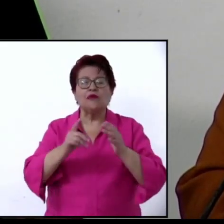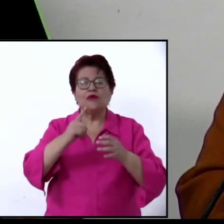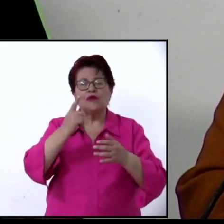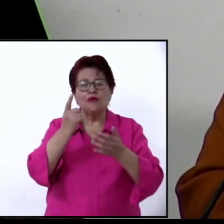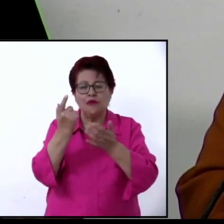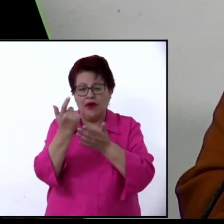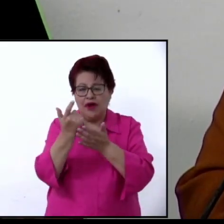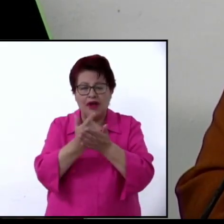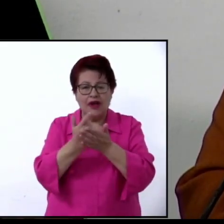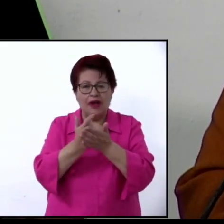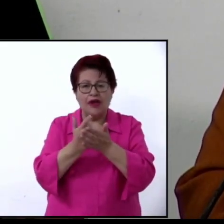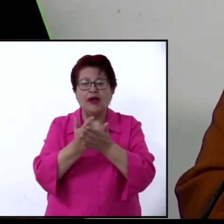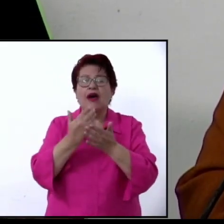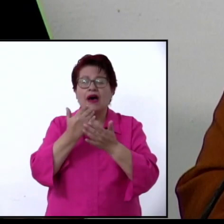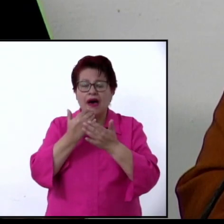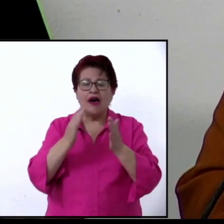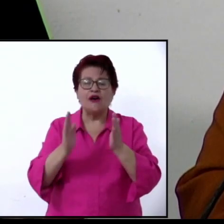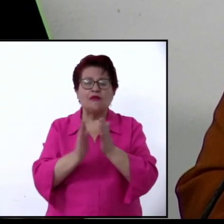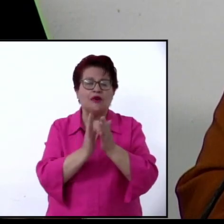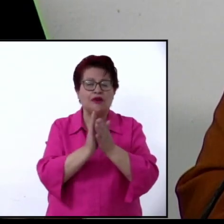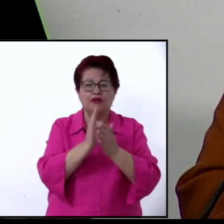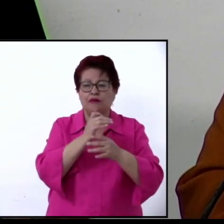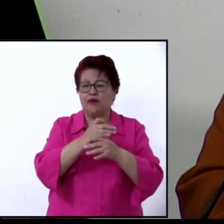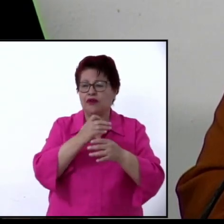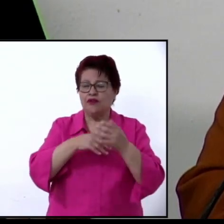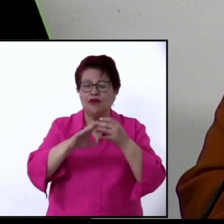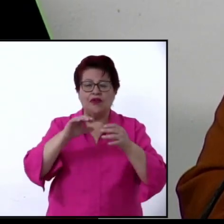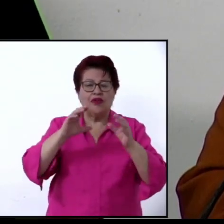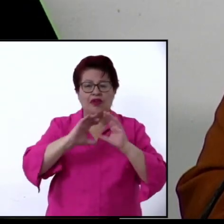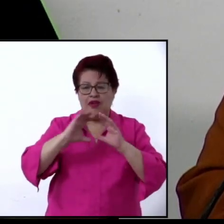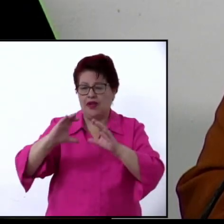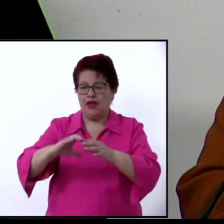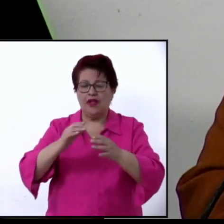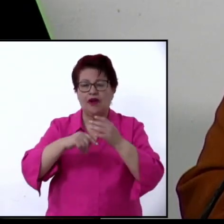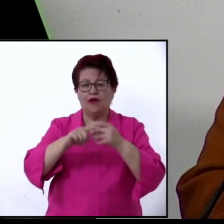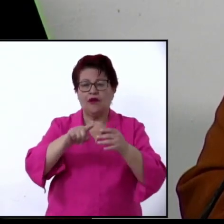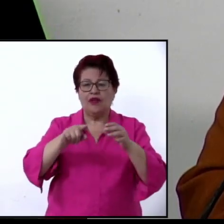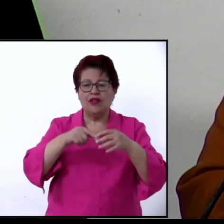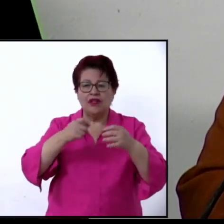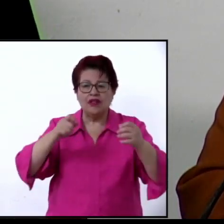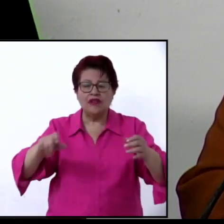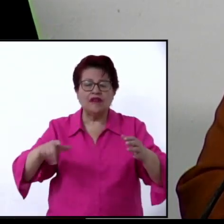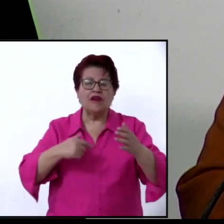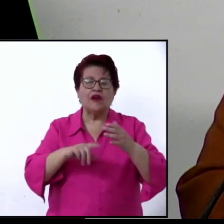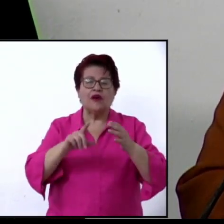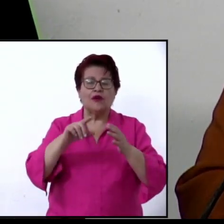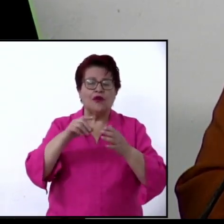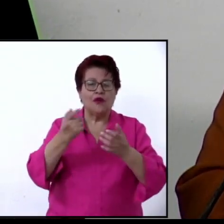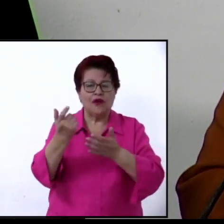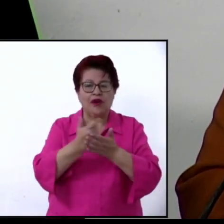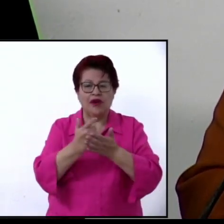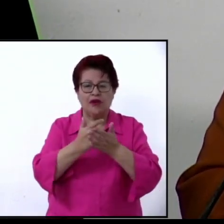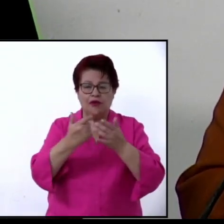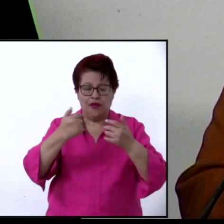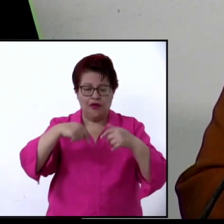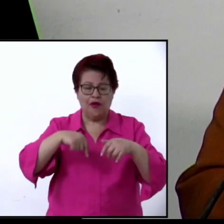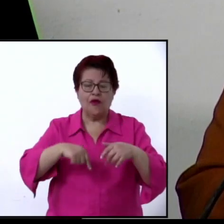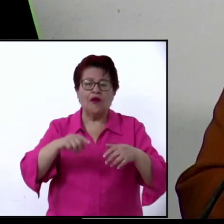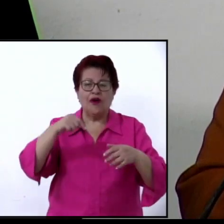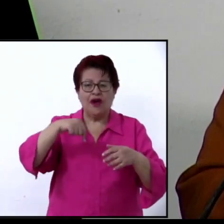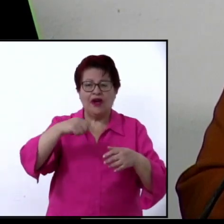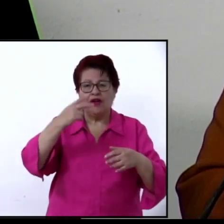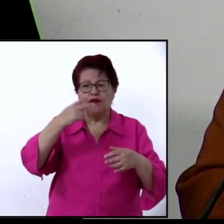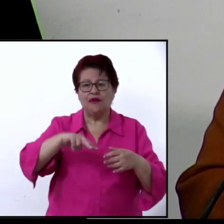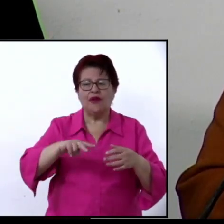economía social han promovido la participación activa de la comunidad en el desarrollo económico local, fomentando